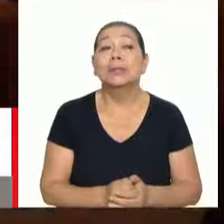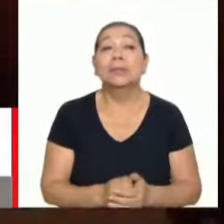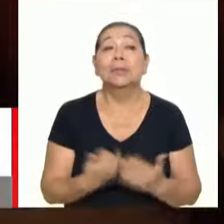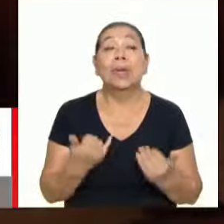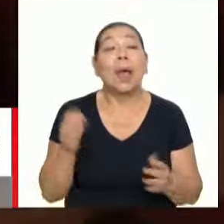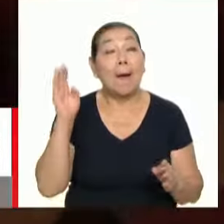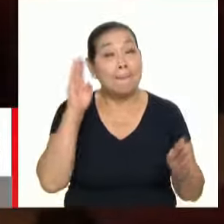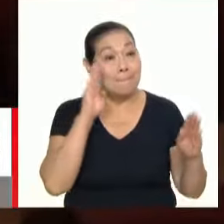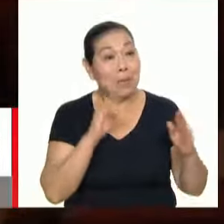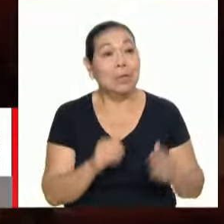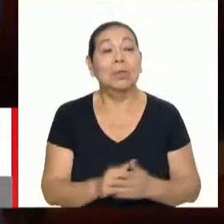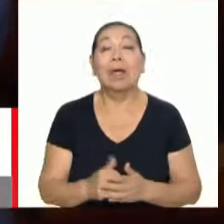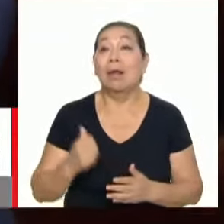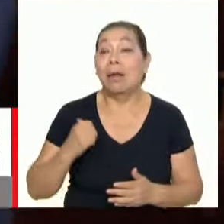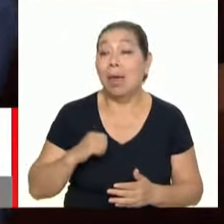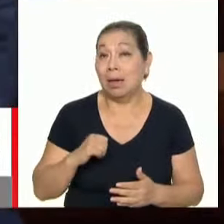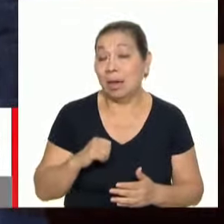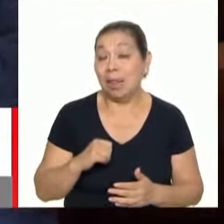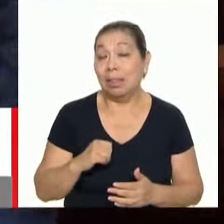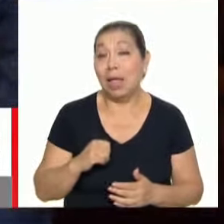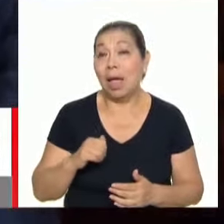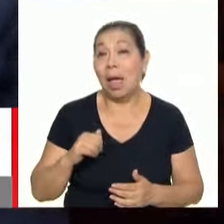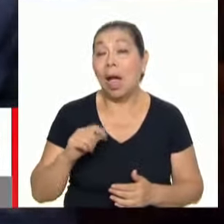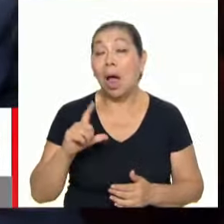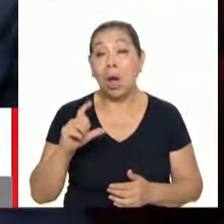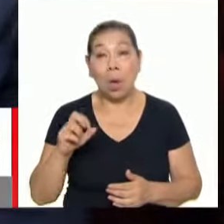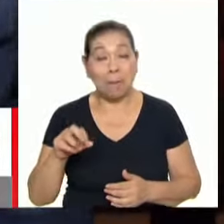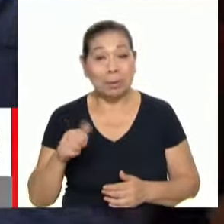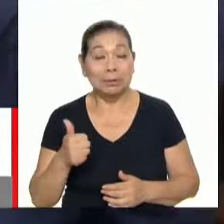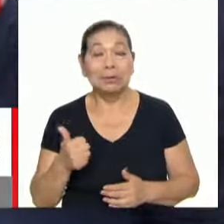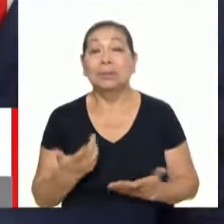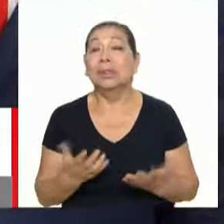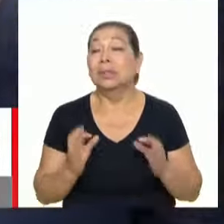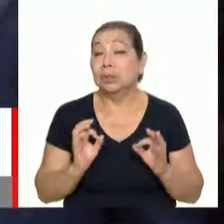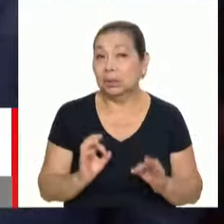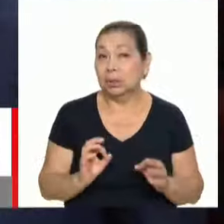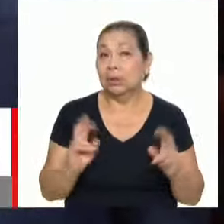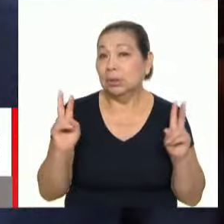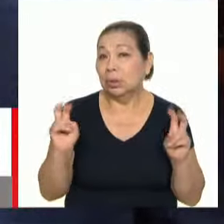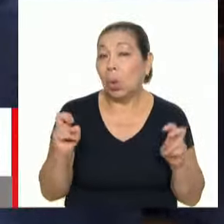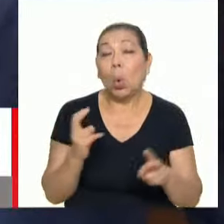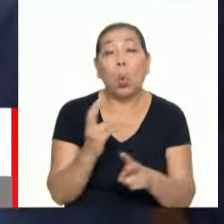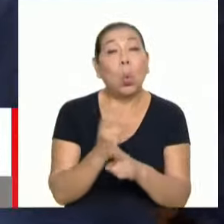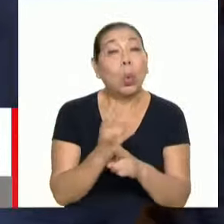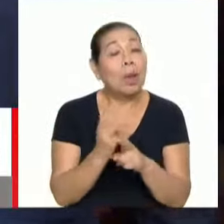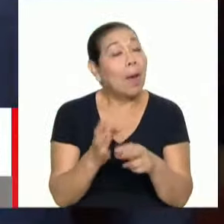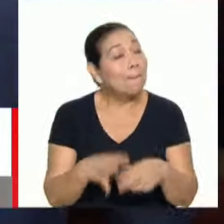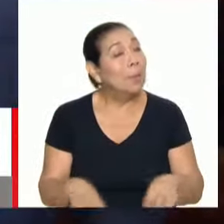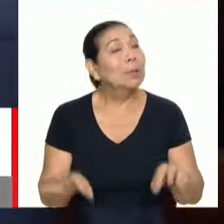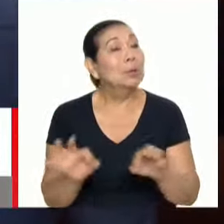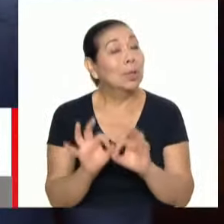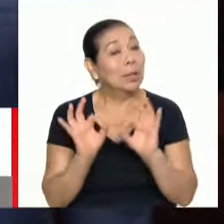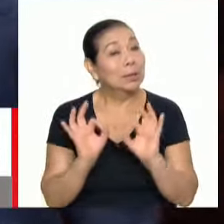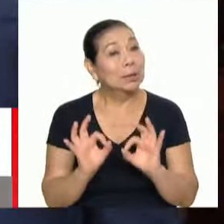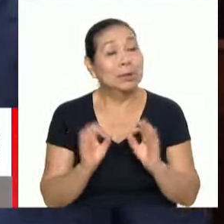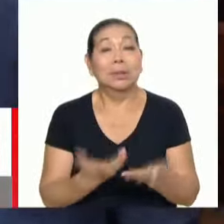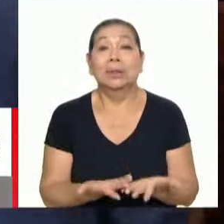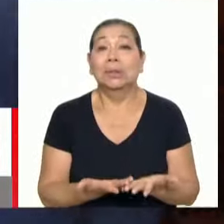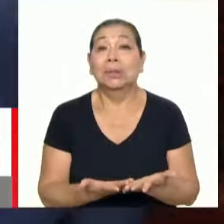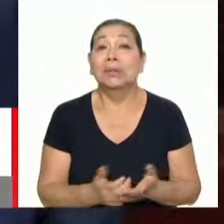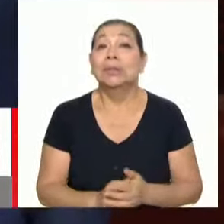la preocupación es de nuestro alcalde, Rafael López Aliaga, que en todo momento incide en el tema de la seguridad, la prevención, en el